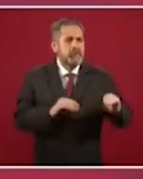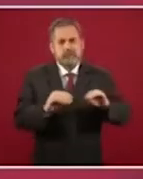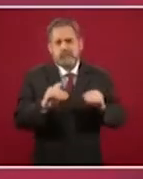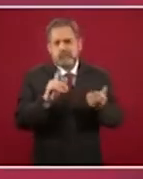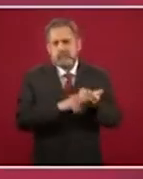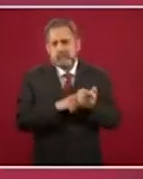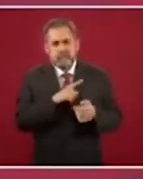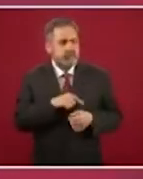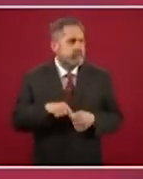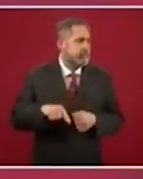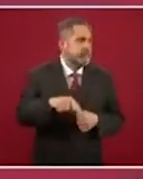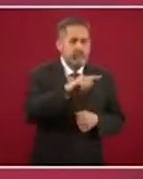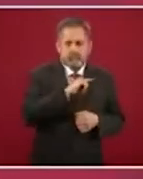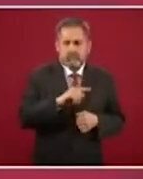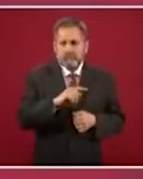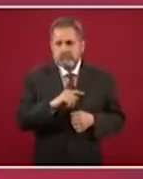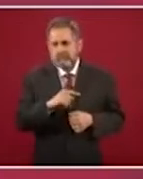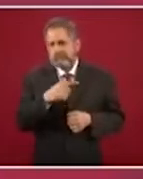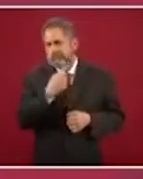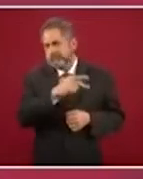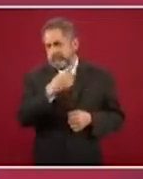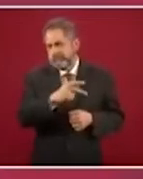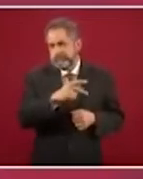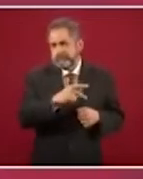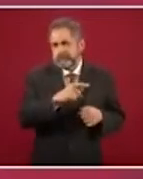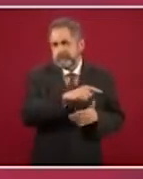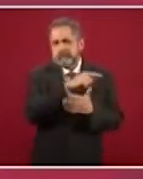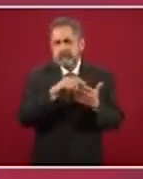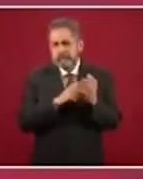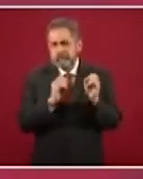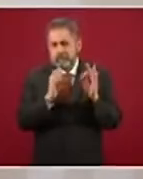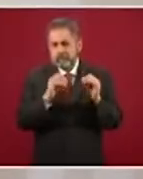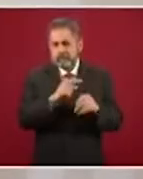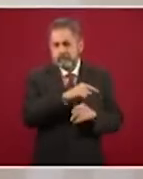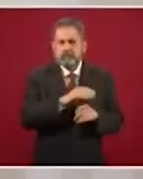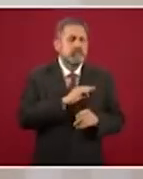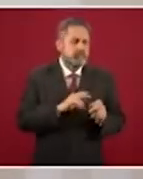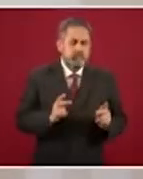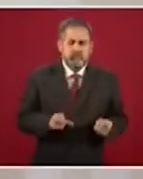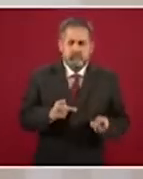sus sucursales vender